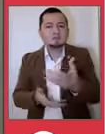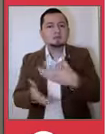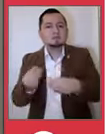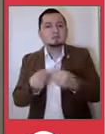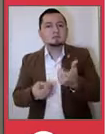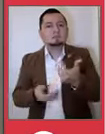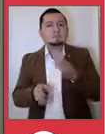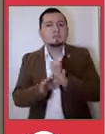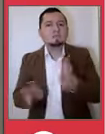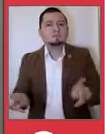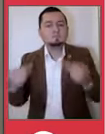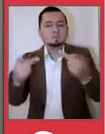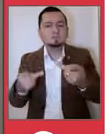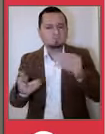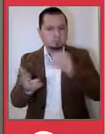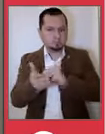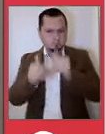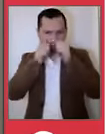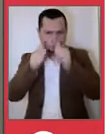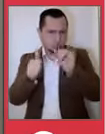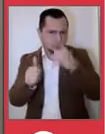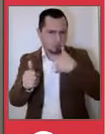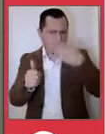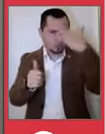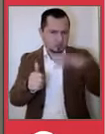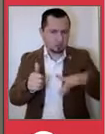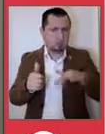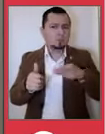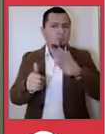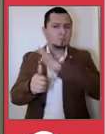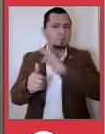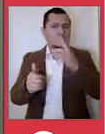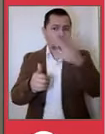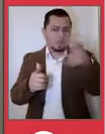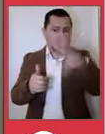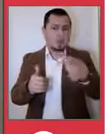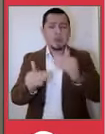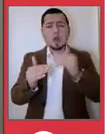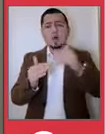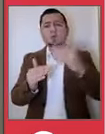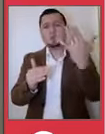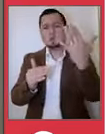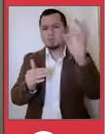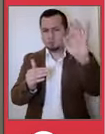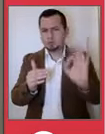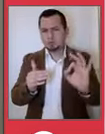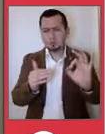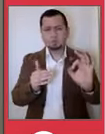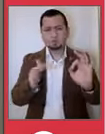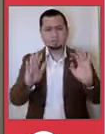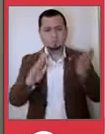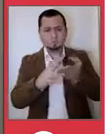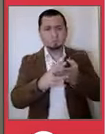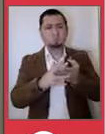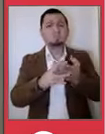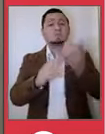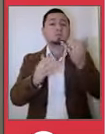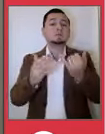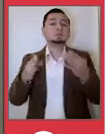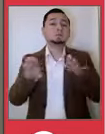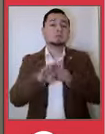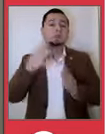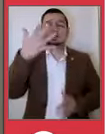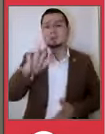en este sector de la economía tan importante tendrán que operar los restaurantes al 50% de su capacidad y la hora de cierre será